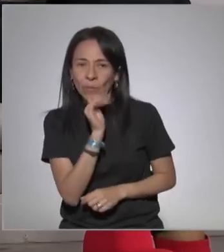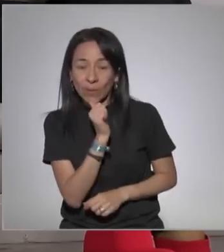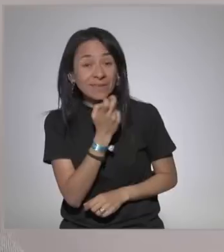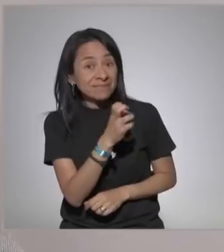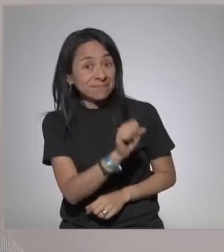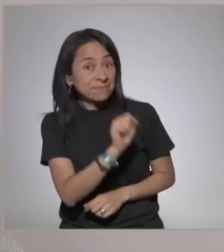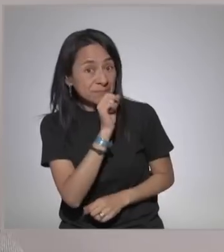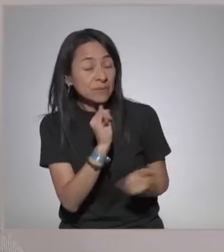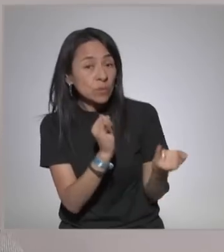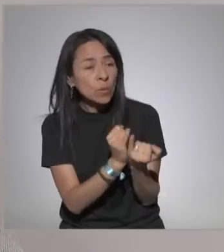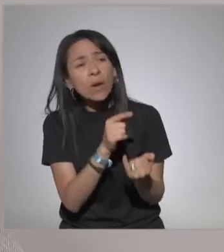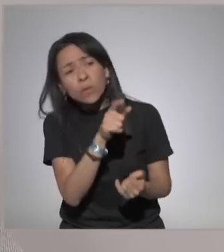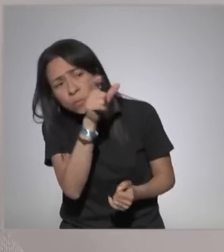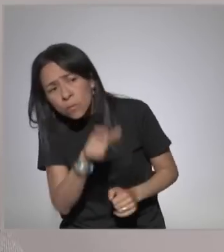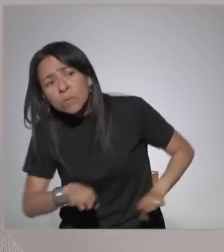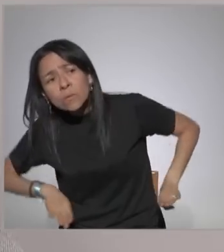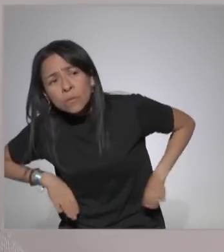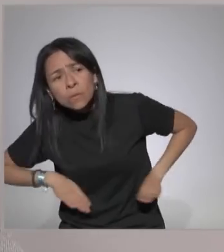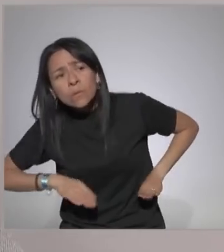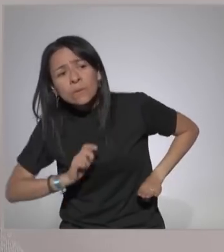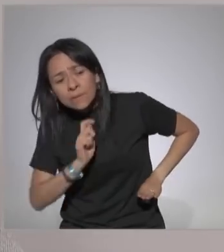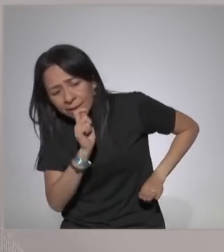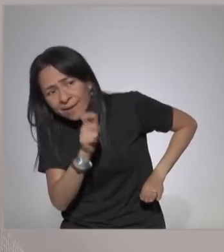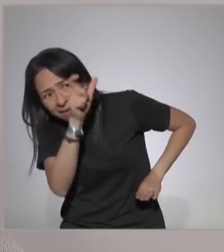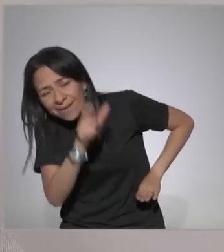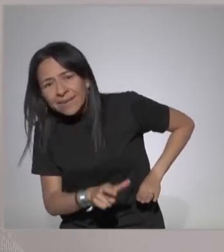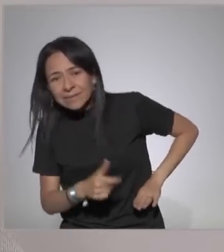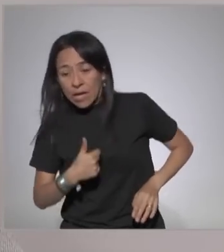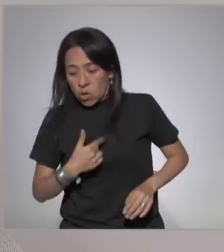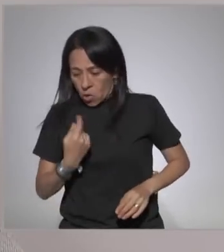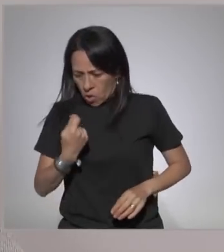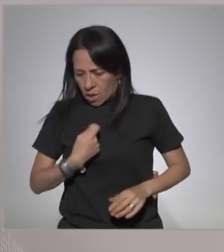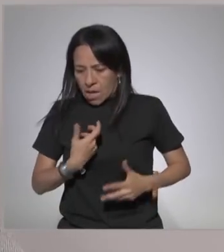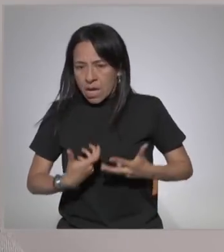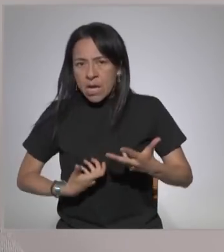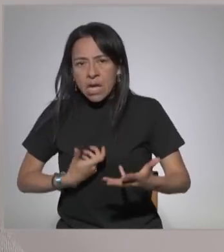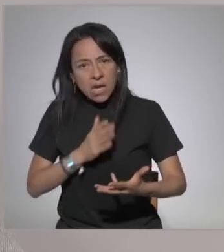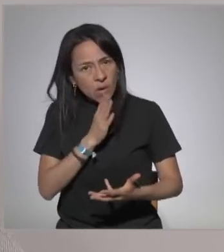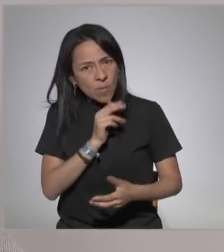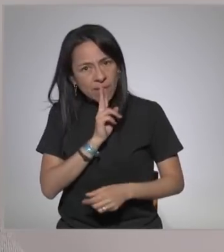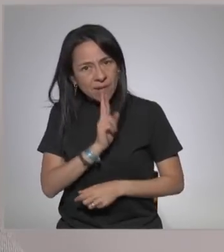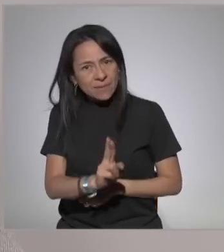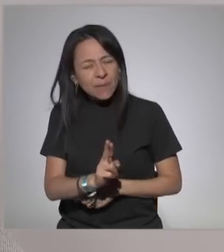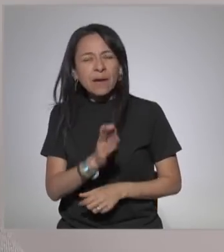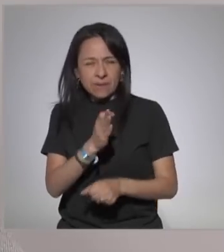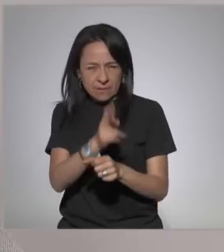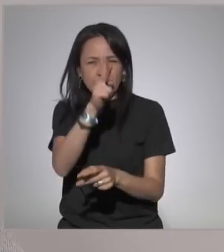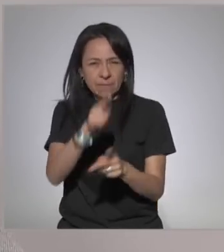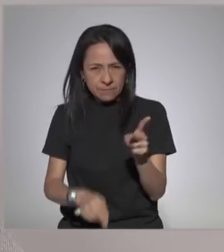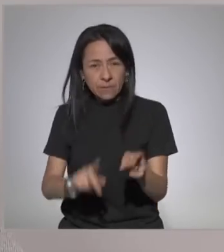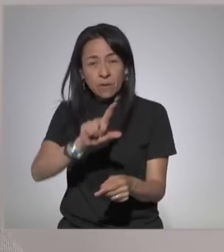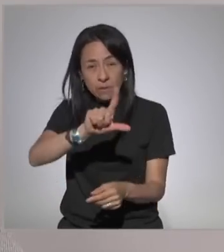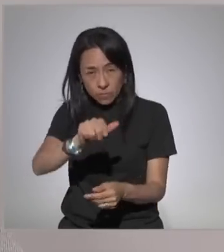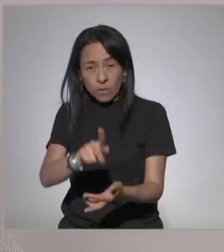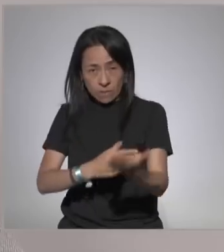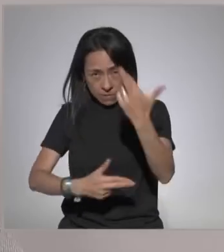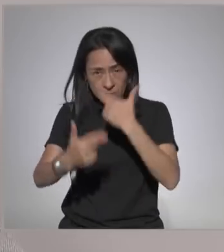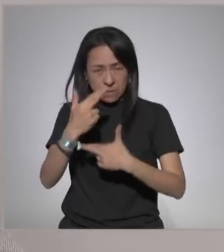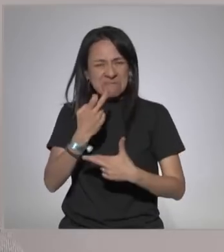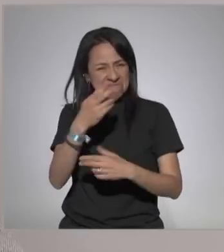preguntan quién eres, tal vez te va a costar mucho trabajo responderlo. Vamos a ir a una pausa y regresando vamos a tocar este tema